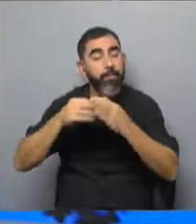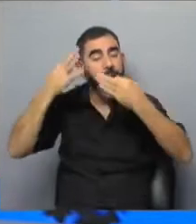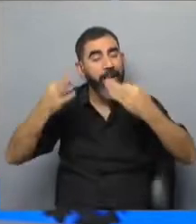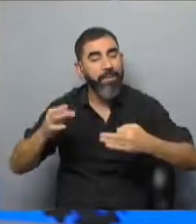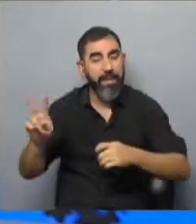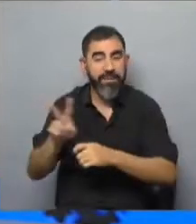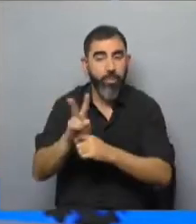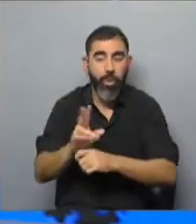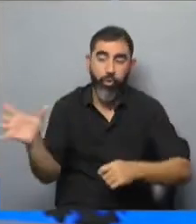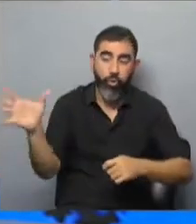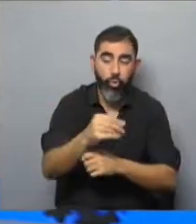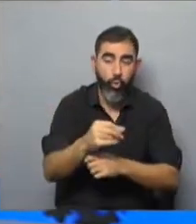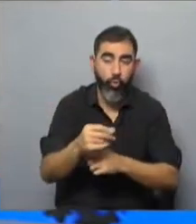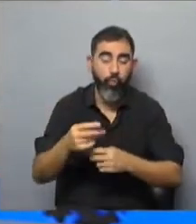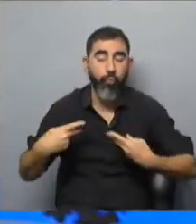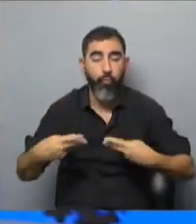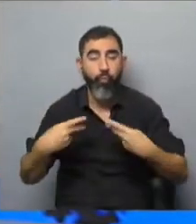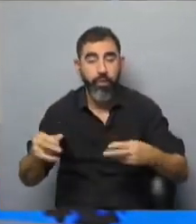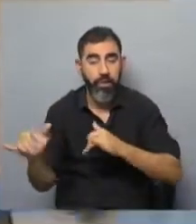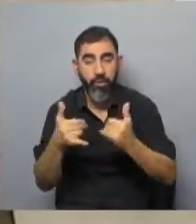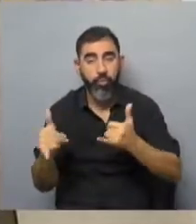la seguridad de todos los futbolistas.